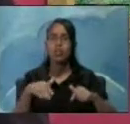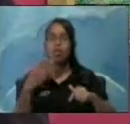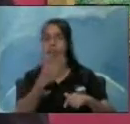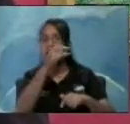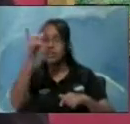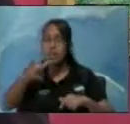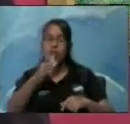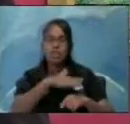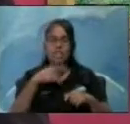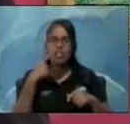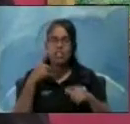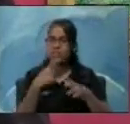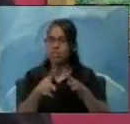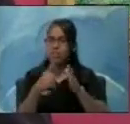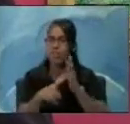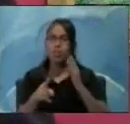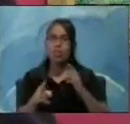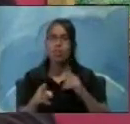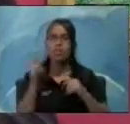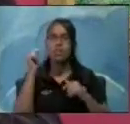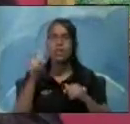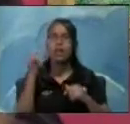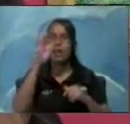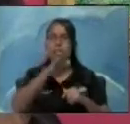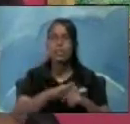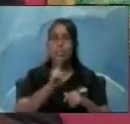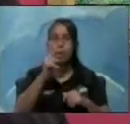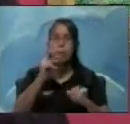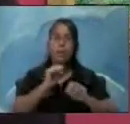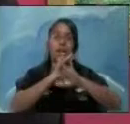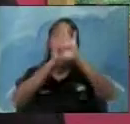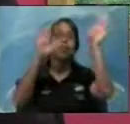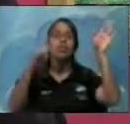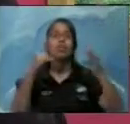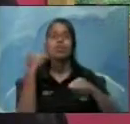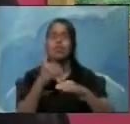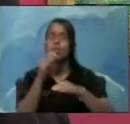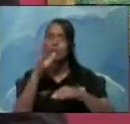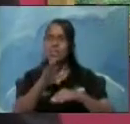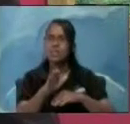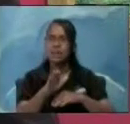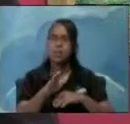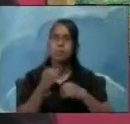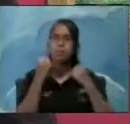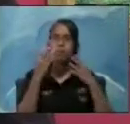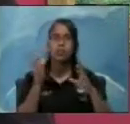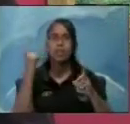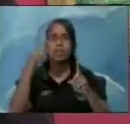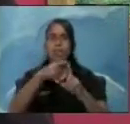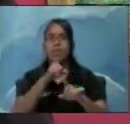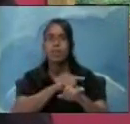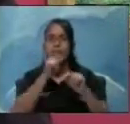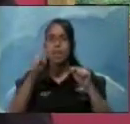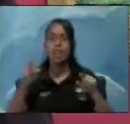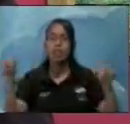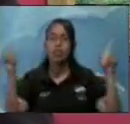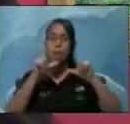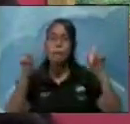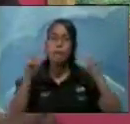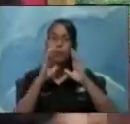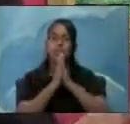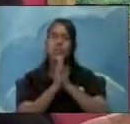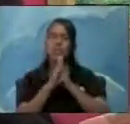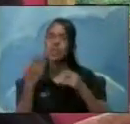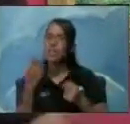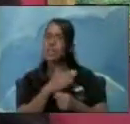decir todo esto todas estas cosas estaban maravillados como le están mucho a través de estos matutinos Qué